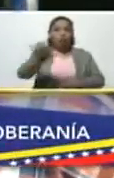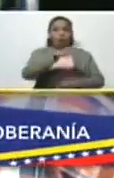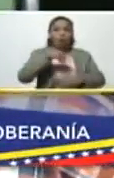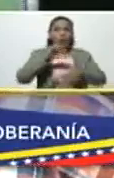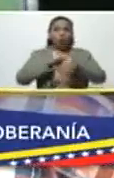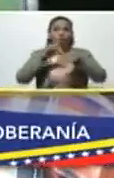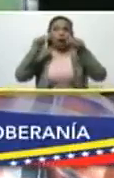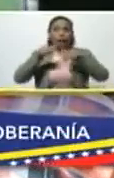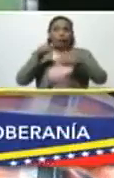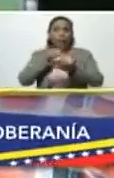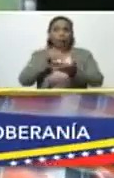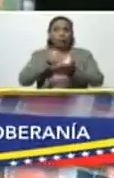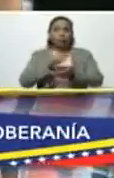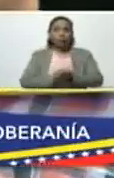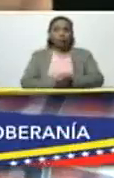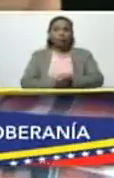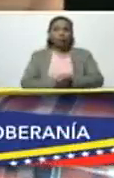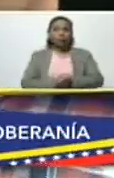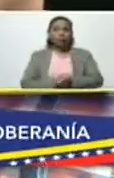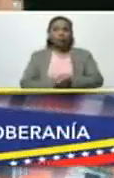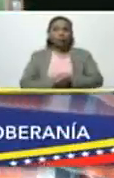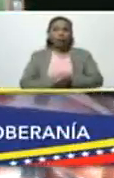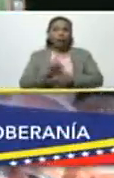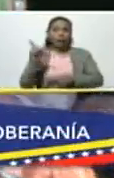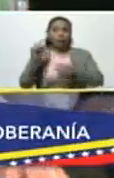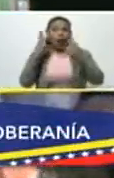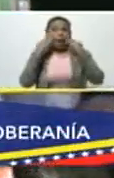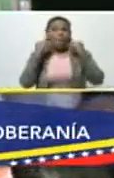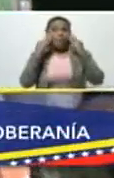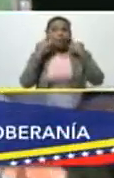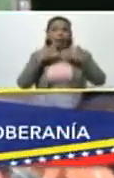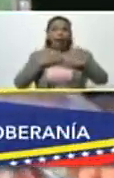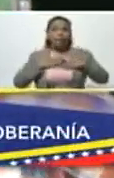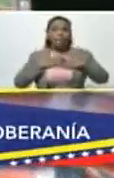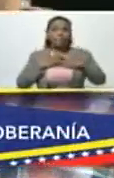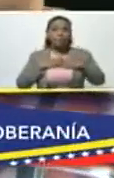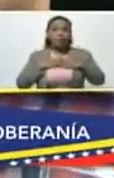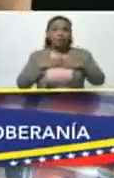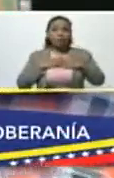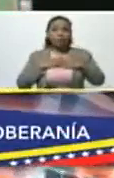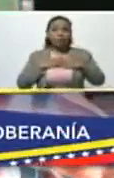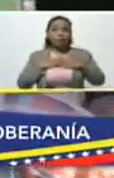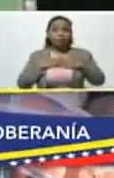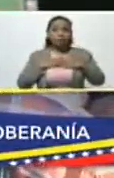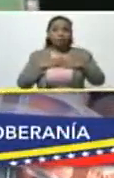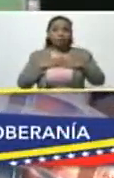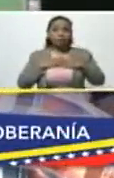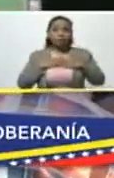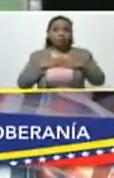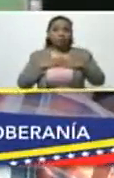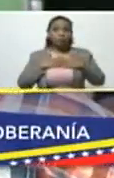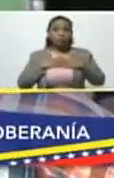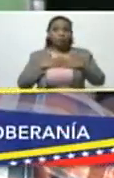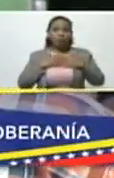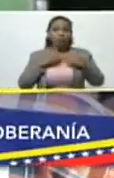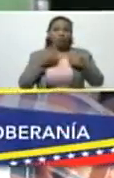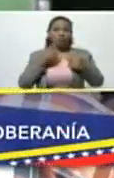presentes. Fue una experiencia muy, ¿cómo es? Muy desagradable,